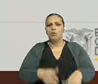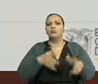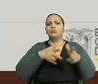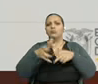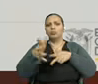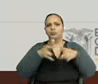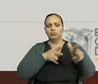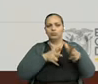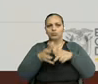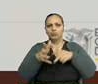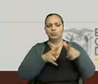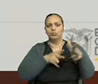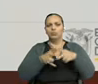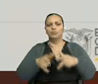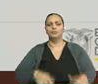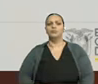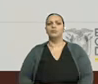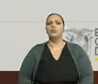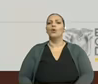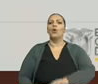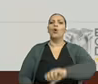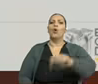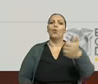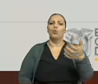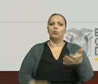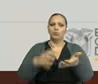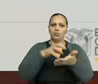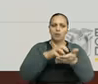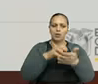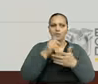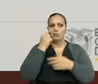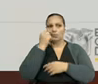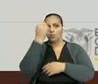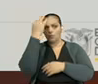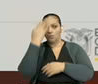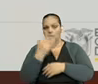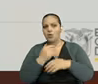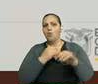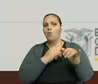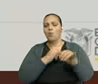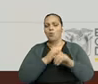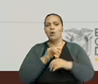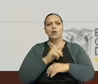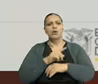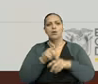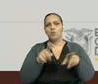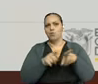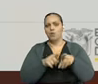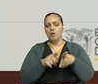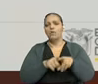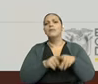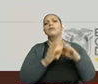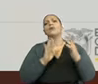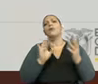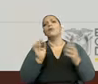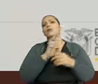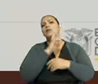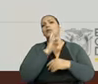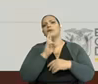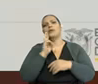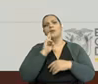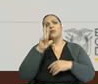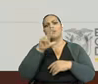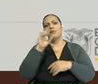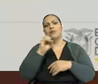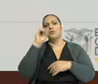provincias colindantes. Restaurantes al 30% del aforo, teletrabajo, priorizar su empleo. Y